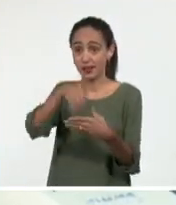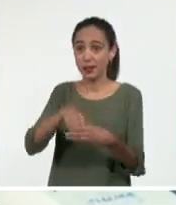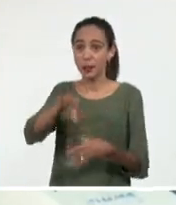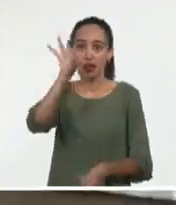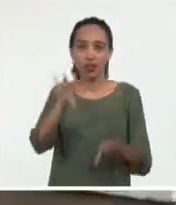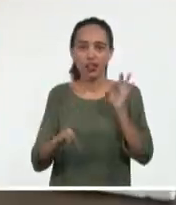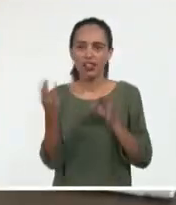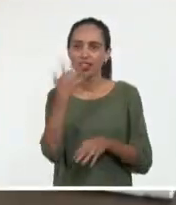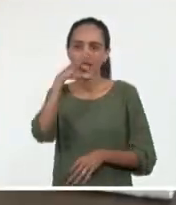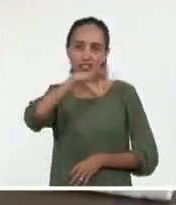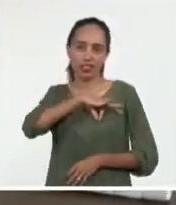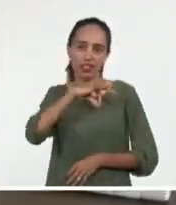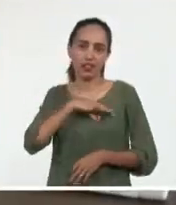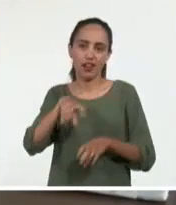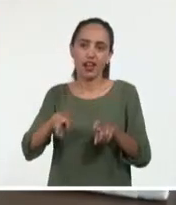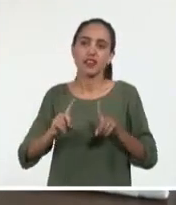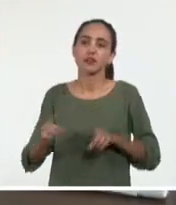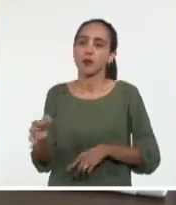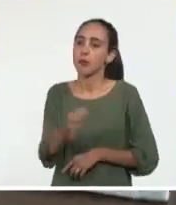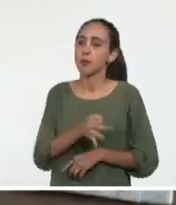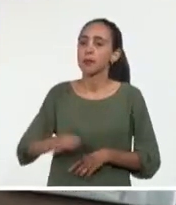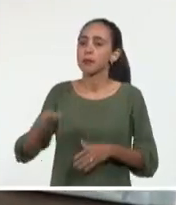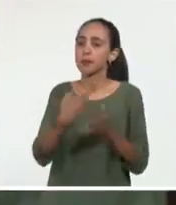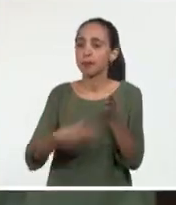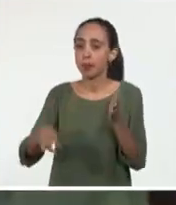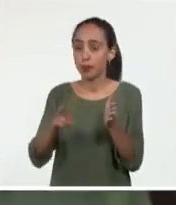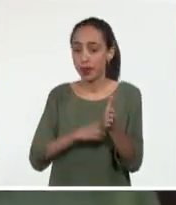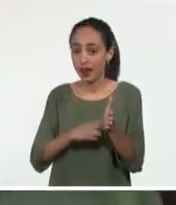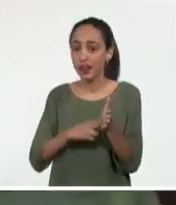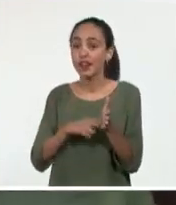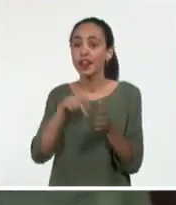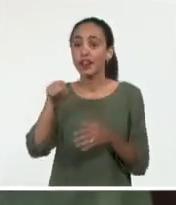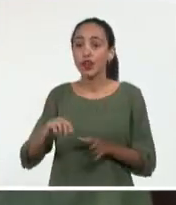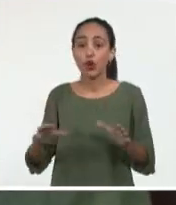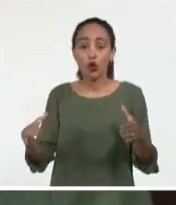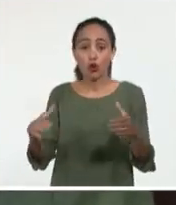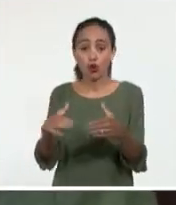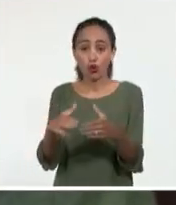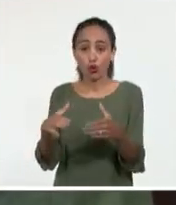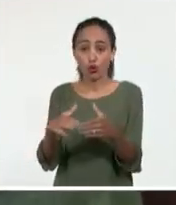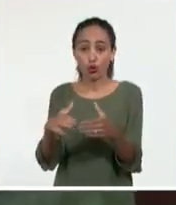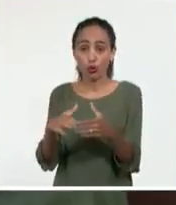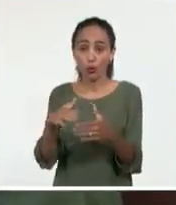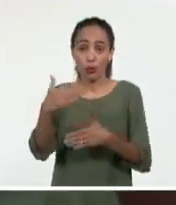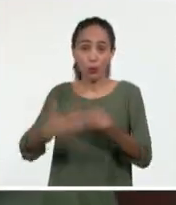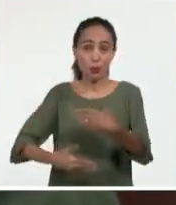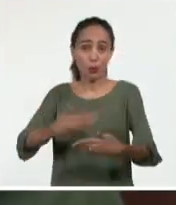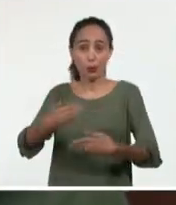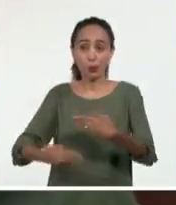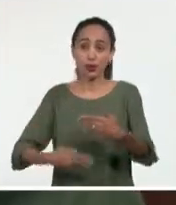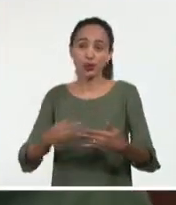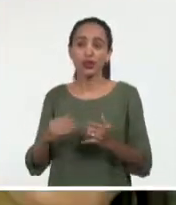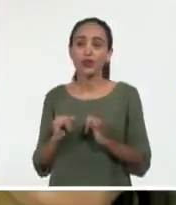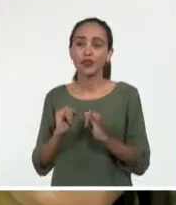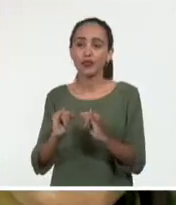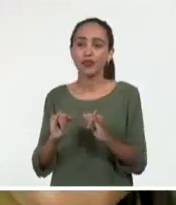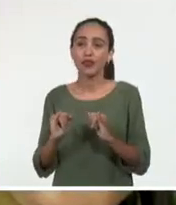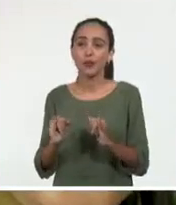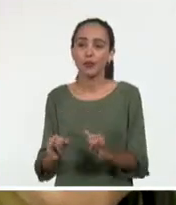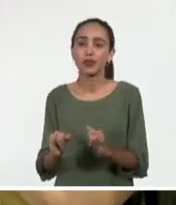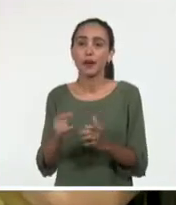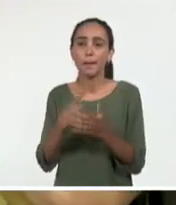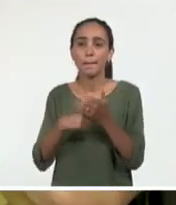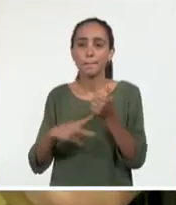los delegados a las asambleas municipales del Poder Popular, los grupos auxiliares de procesamiento de la información en